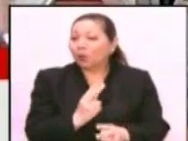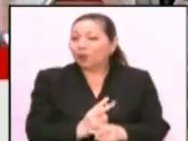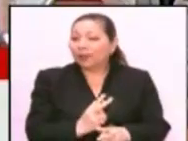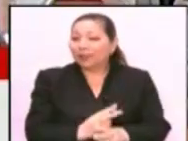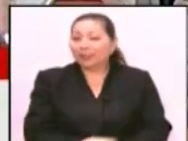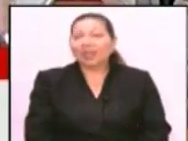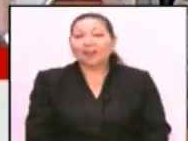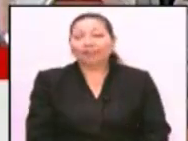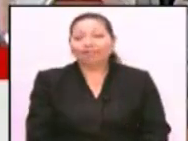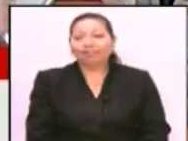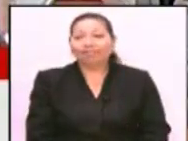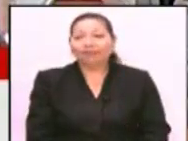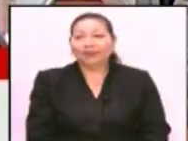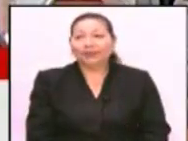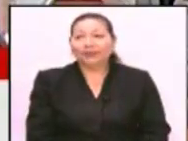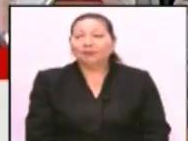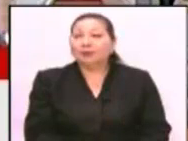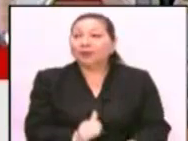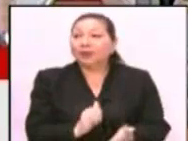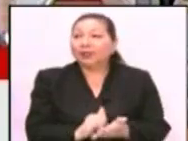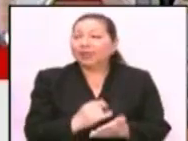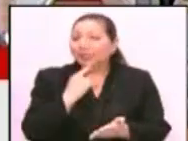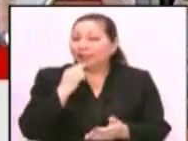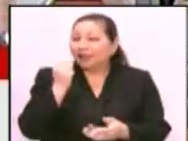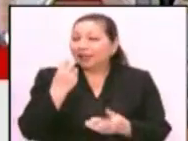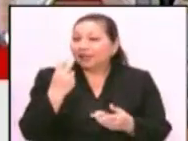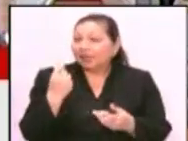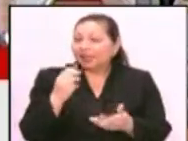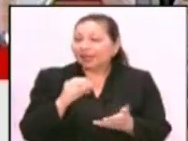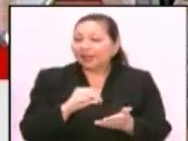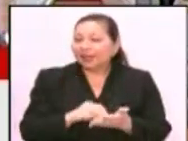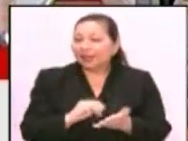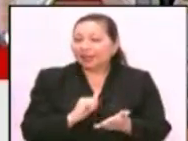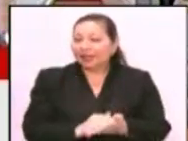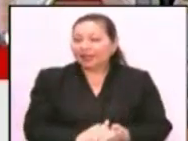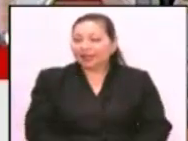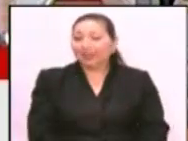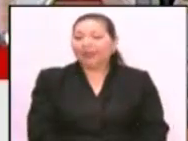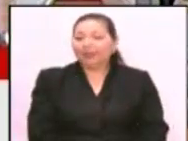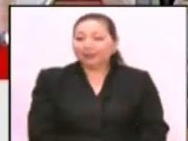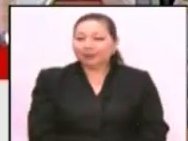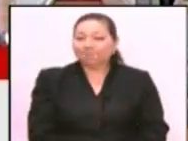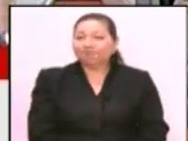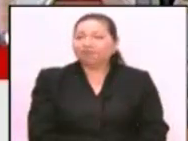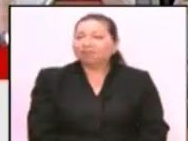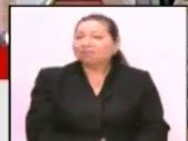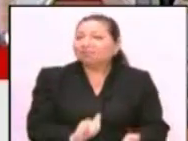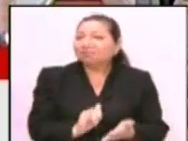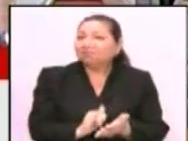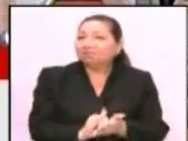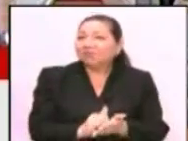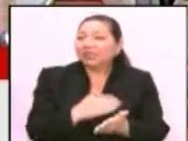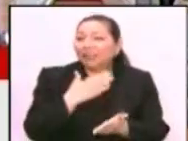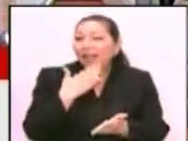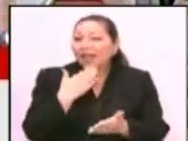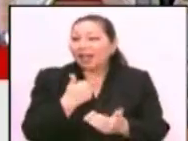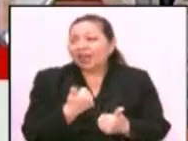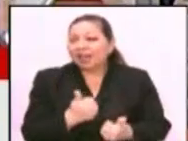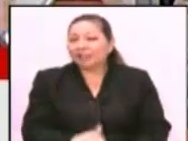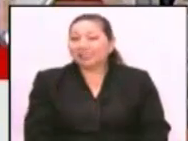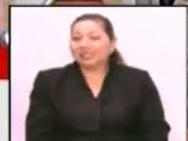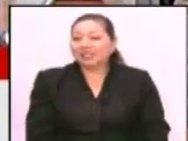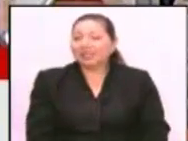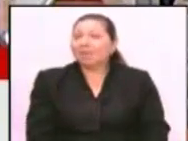apoyarlos. Y por tanto las ganancias, entiendo yo, están en el hecho de que